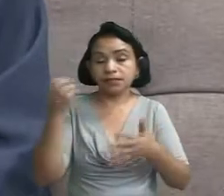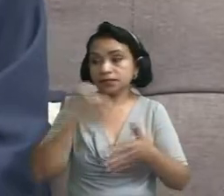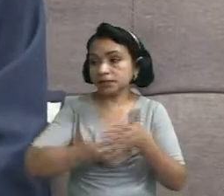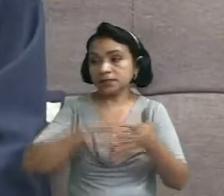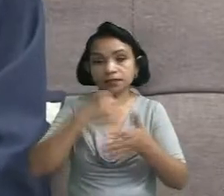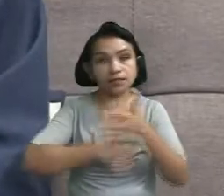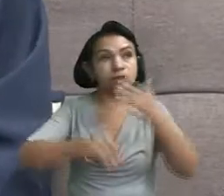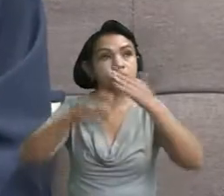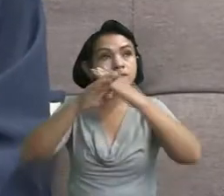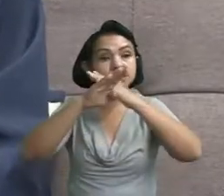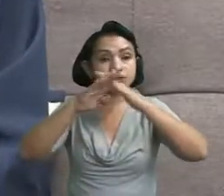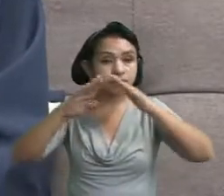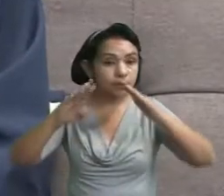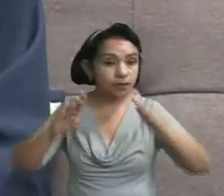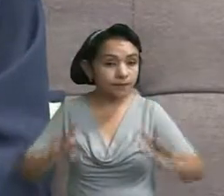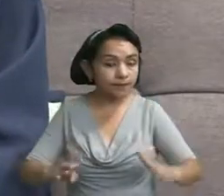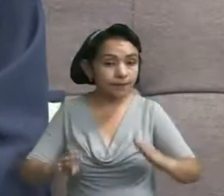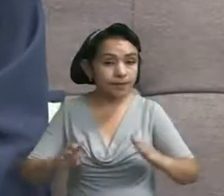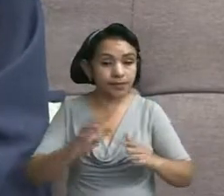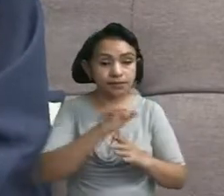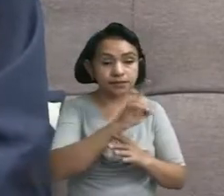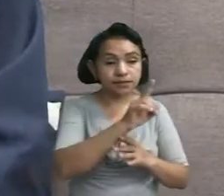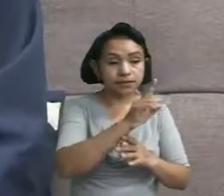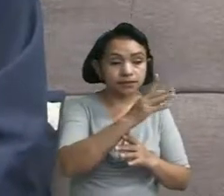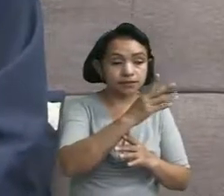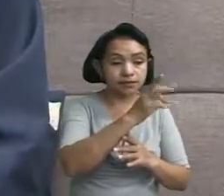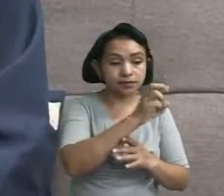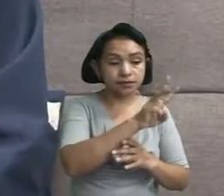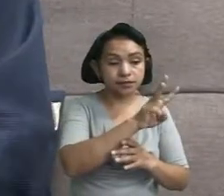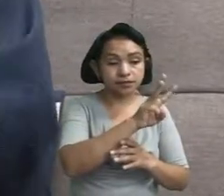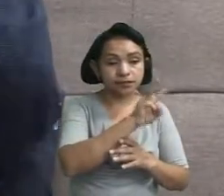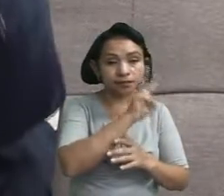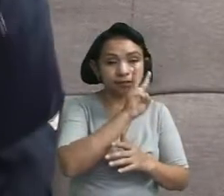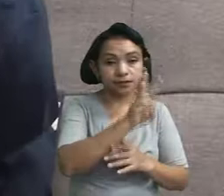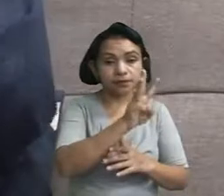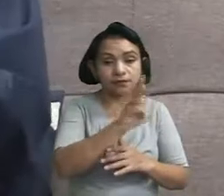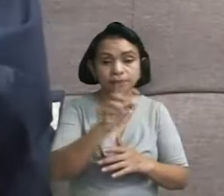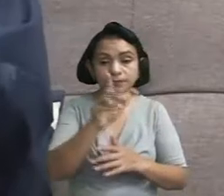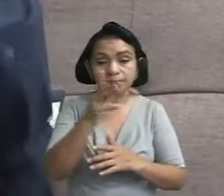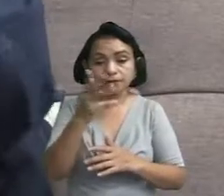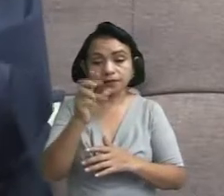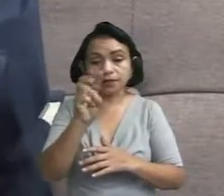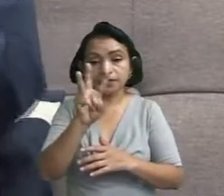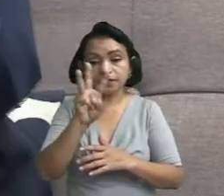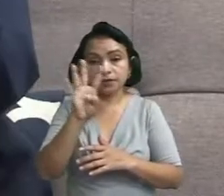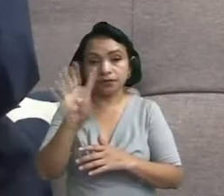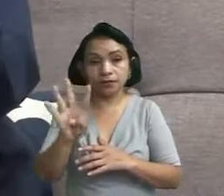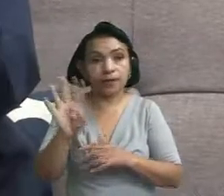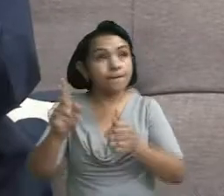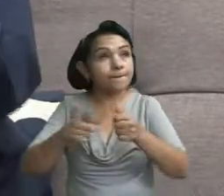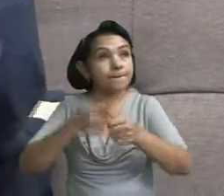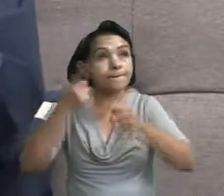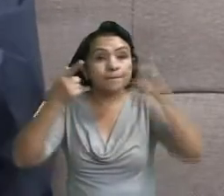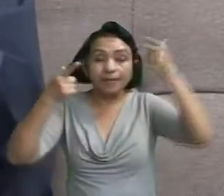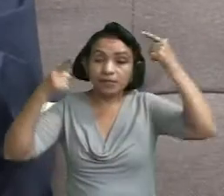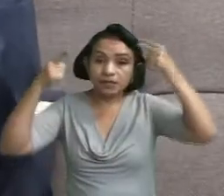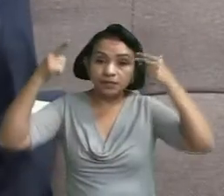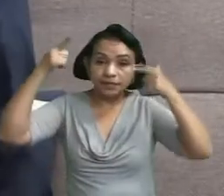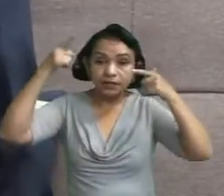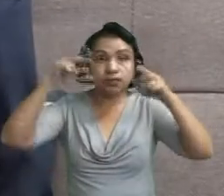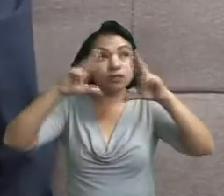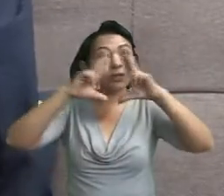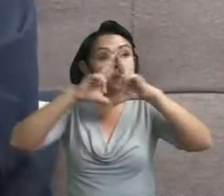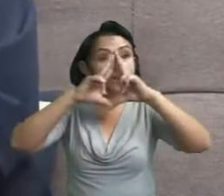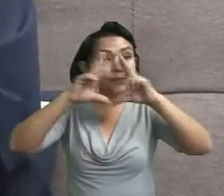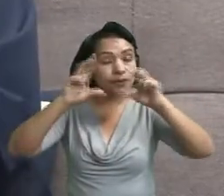la paz la tuvo Sandino entre 1933 y 1934, porque Sandino luchaba primero por la soberanía de Nicaragua,